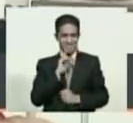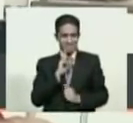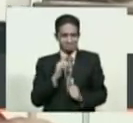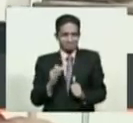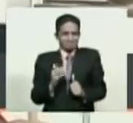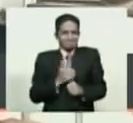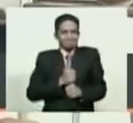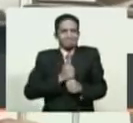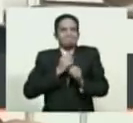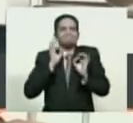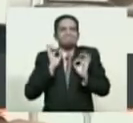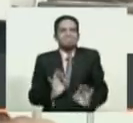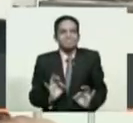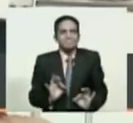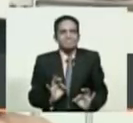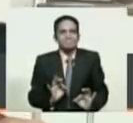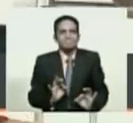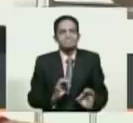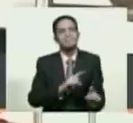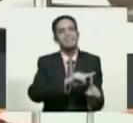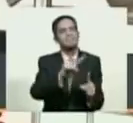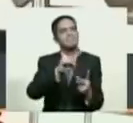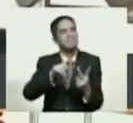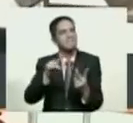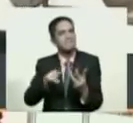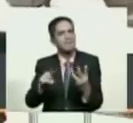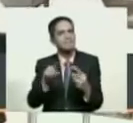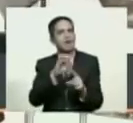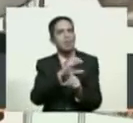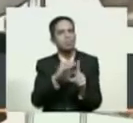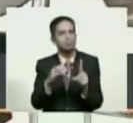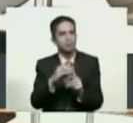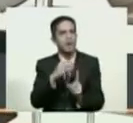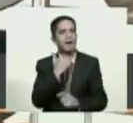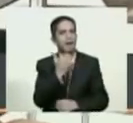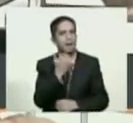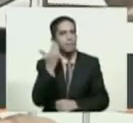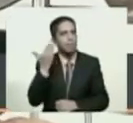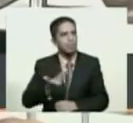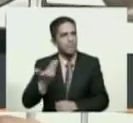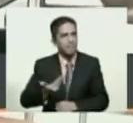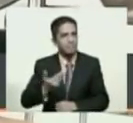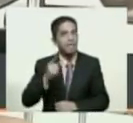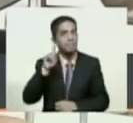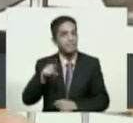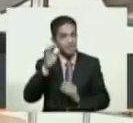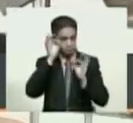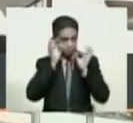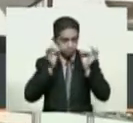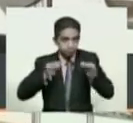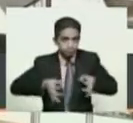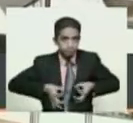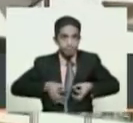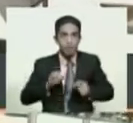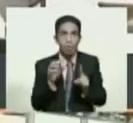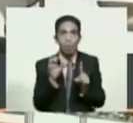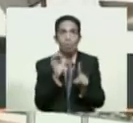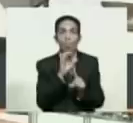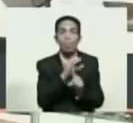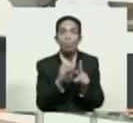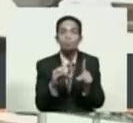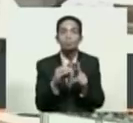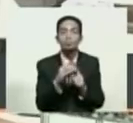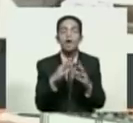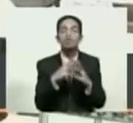reafirmación de la diversidad cultural es algo muy importante. Además, el reconocimiento de la cultura como prácticamente toda